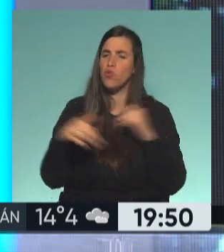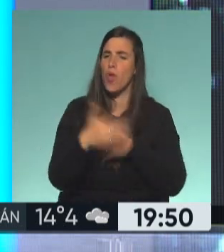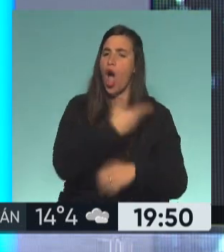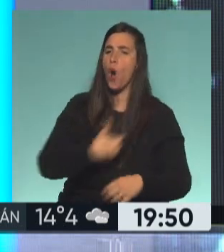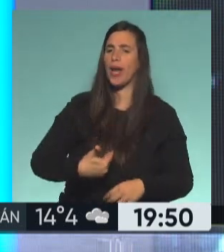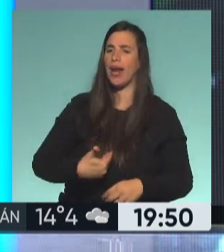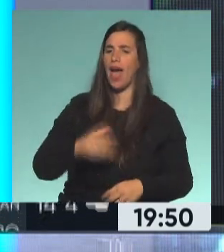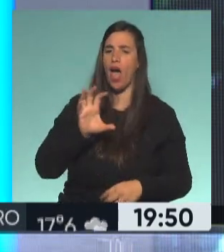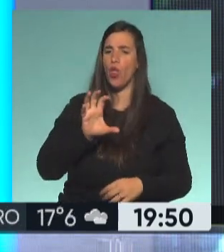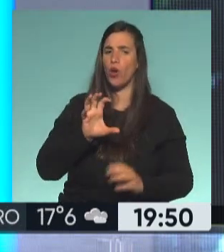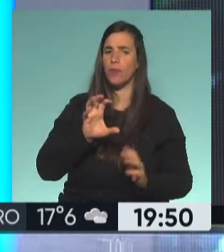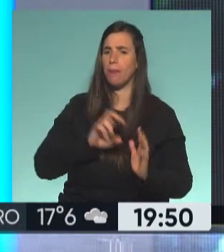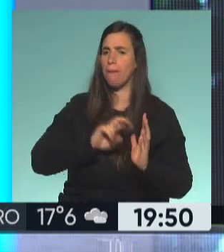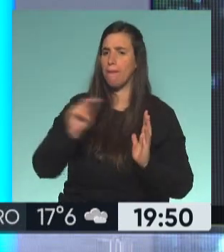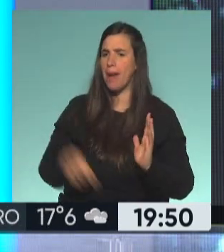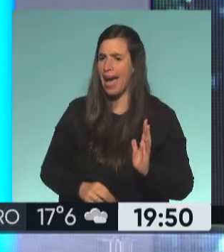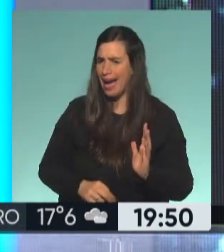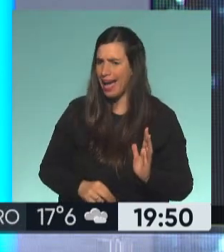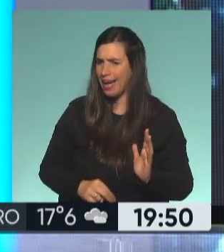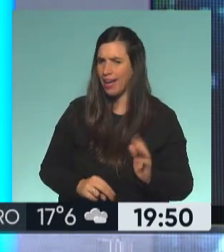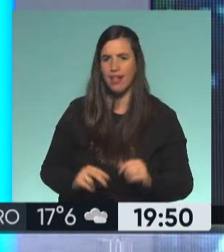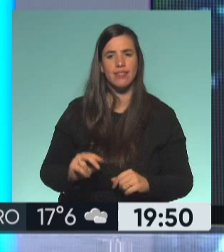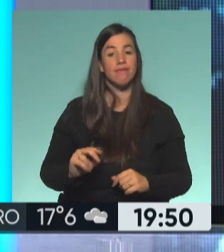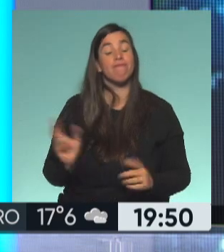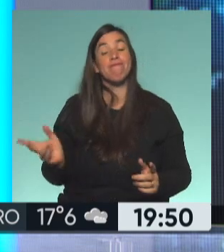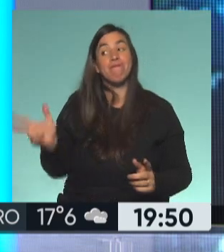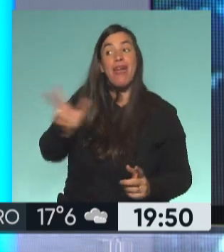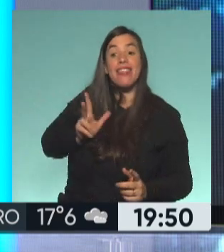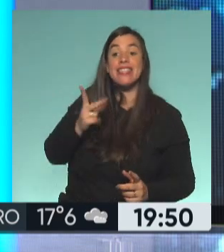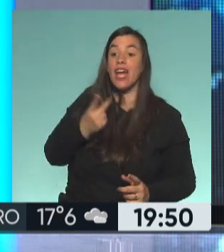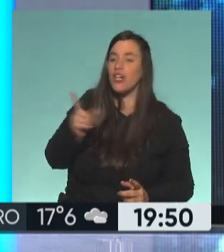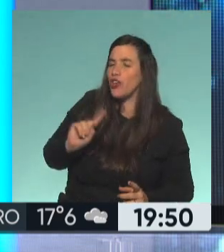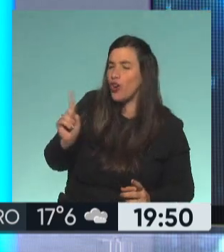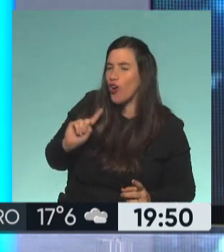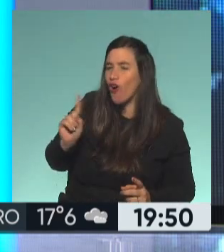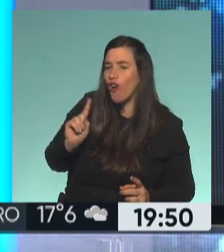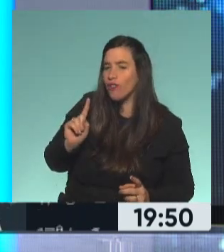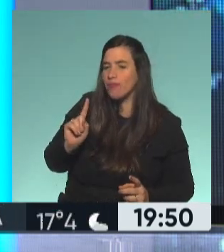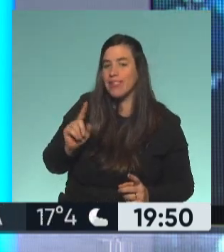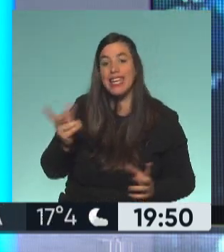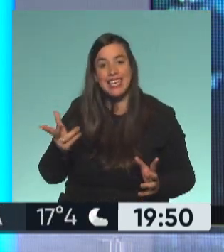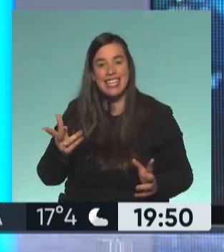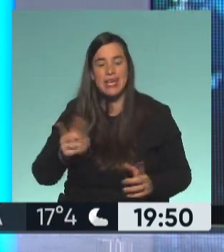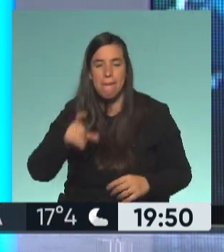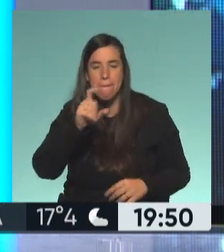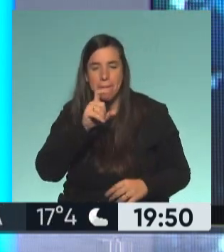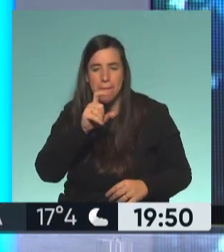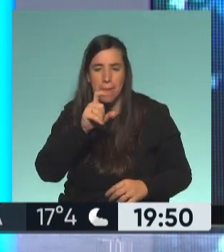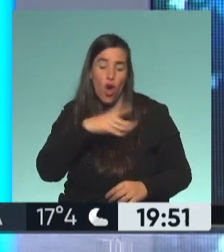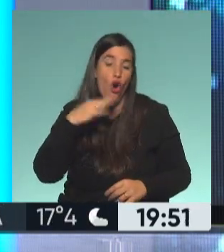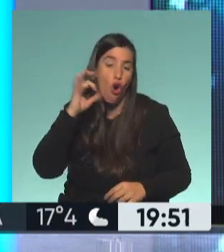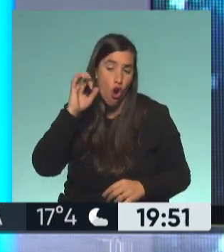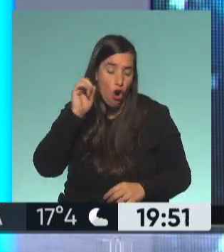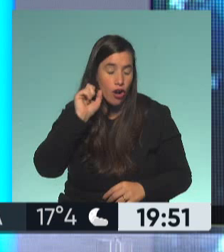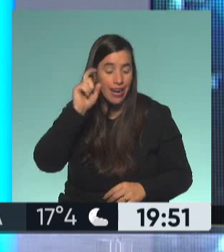Vidal? A mí me dicen que no, y en el espacio de Jorge Macri dicen, sigue siendo Jorge Macri el candidato de Mauricio Macri, y Vidal no